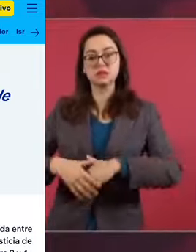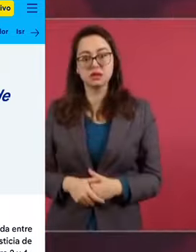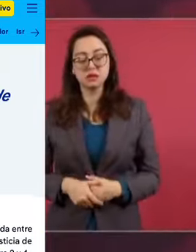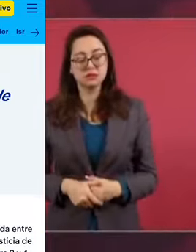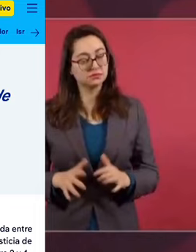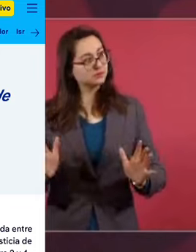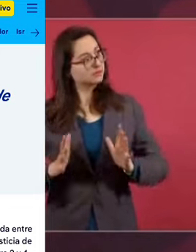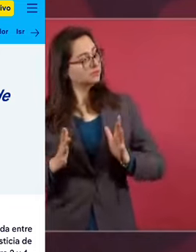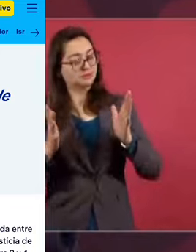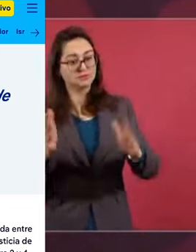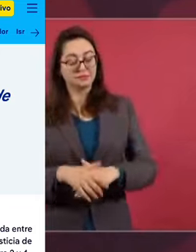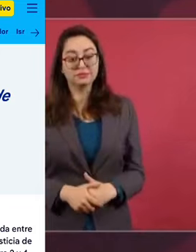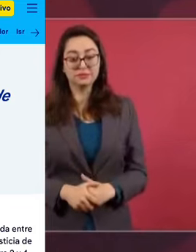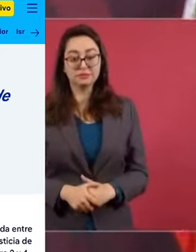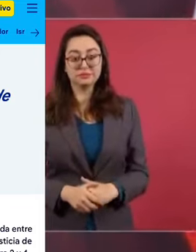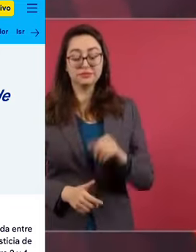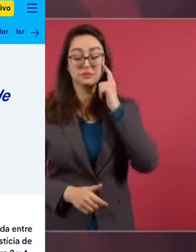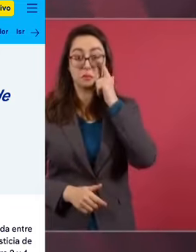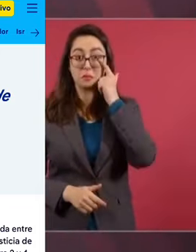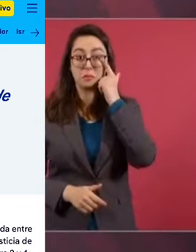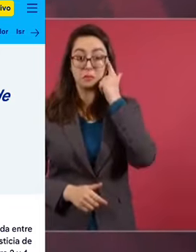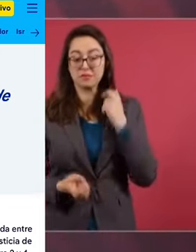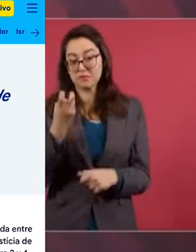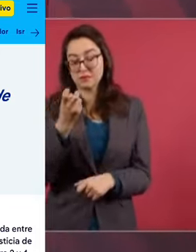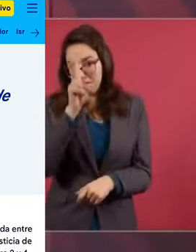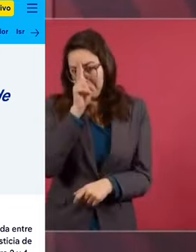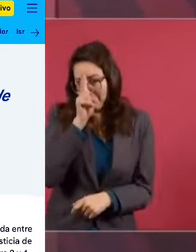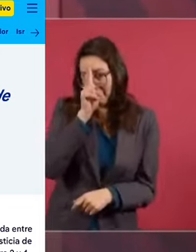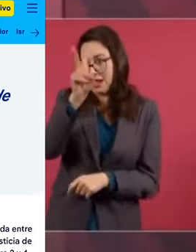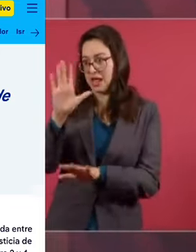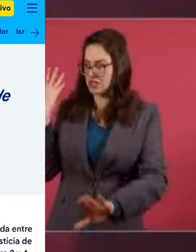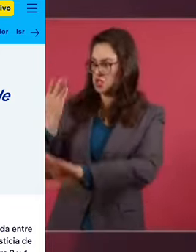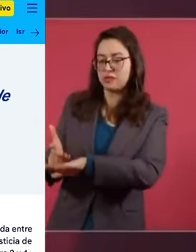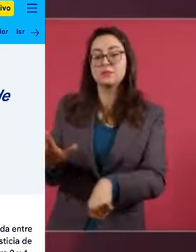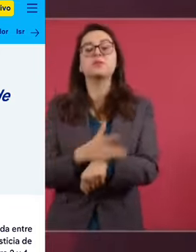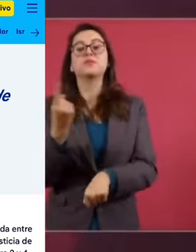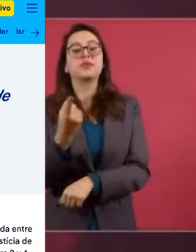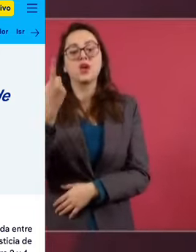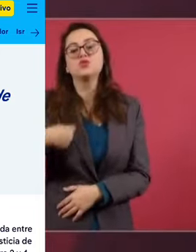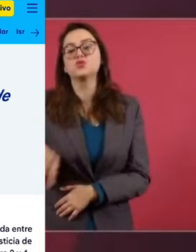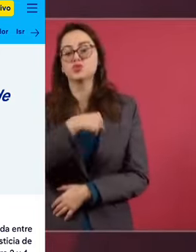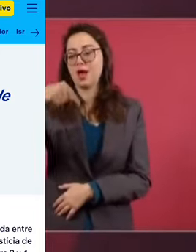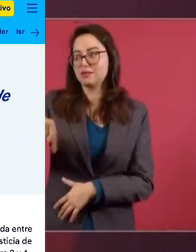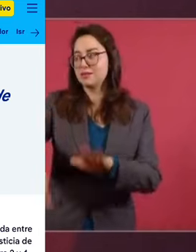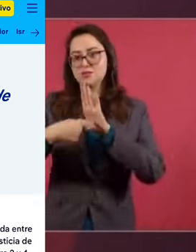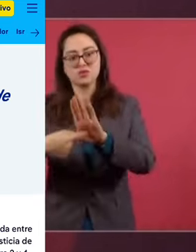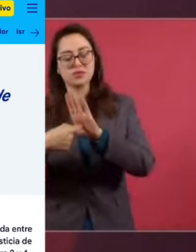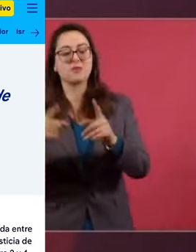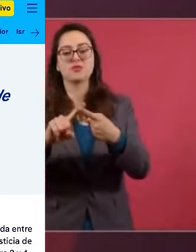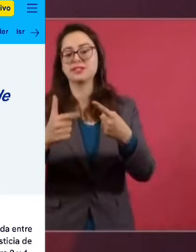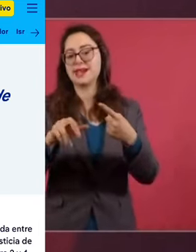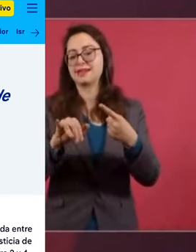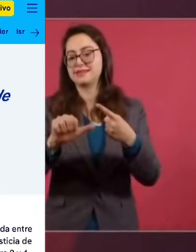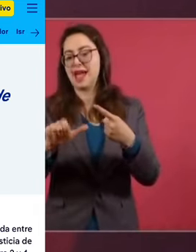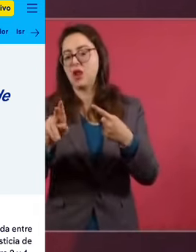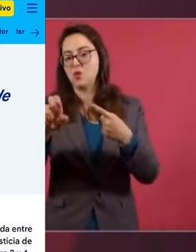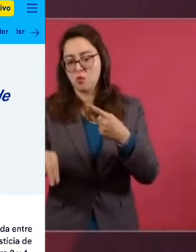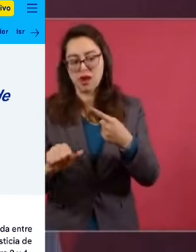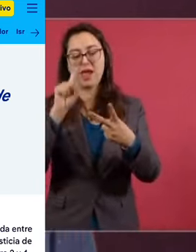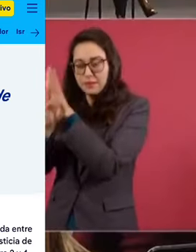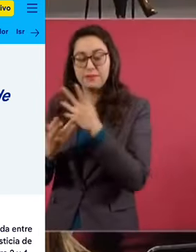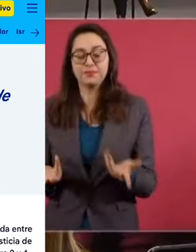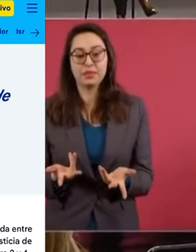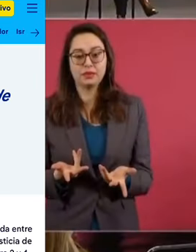lo atribuyo? Bueno, a que tratamos el tema de García Luna, del licenciado Colosio, finado, y del